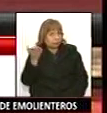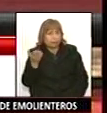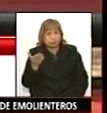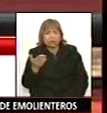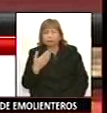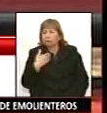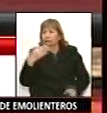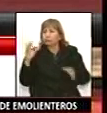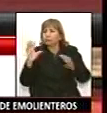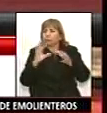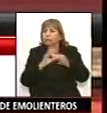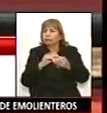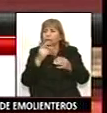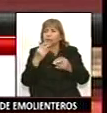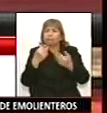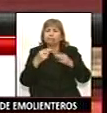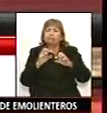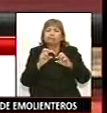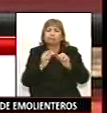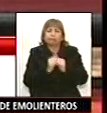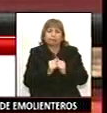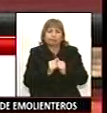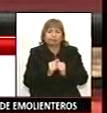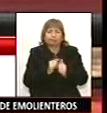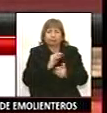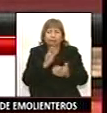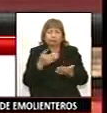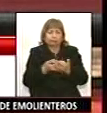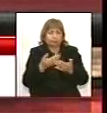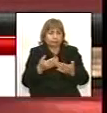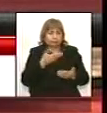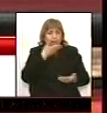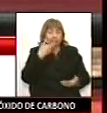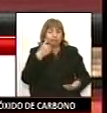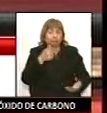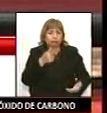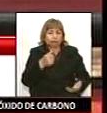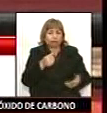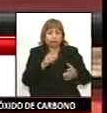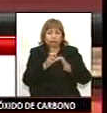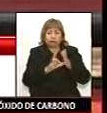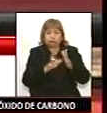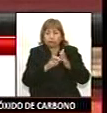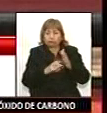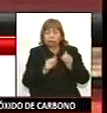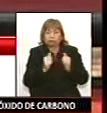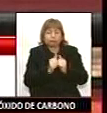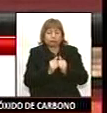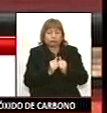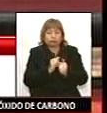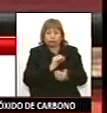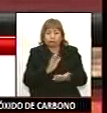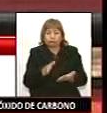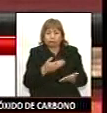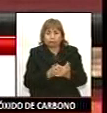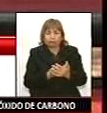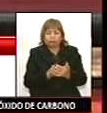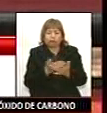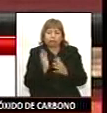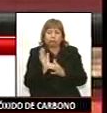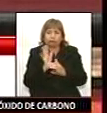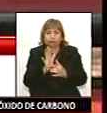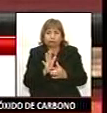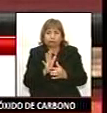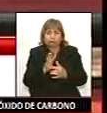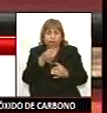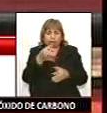de la unidad ejecutora va a permitir dotar con mejores recursos logísticos y administrativos. Por tanto, presento una